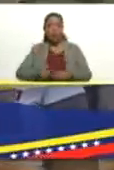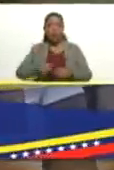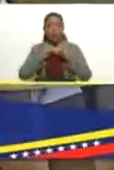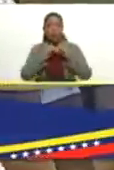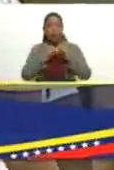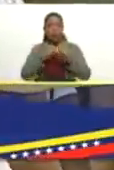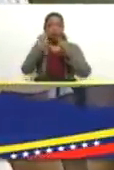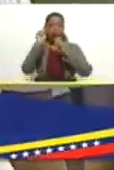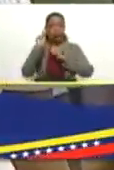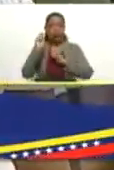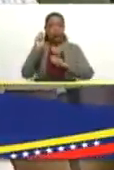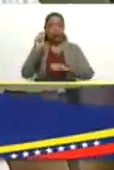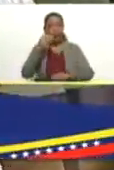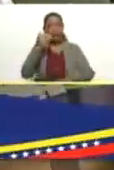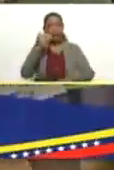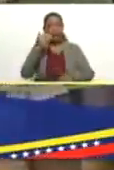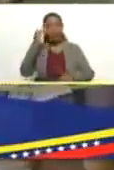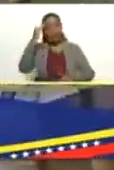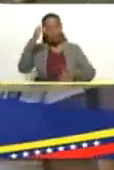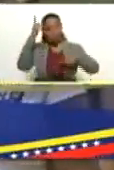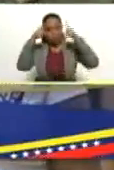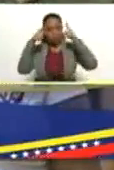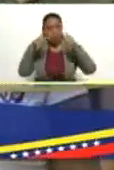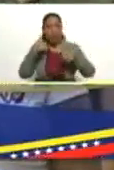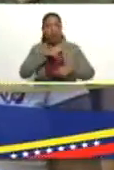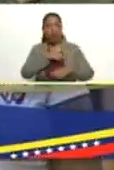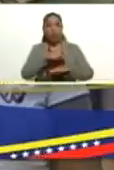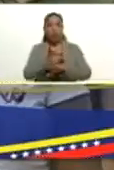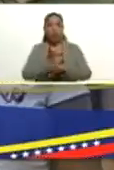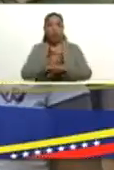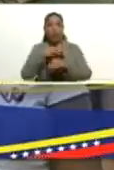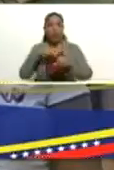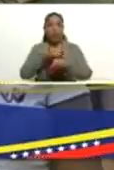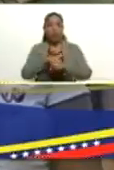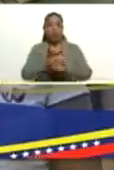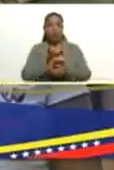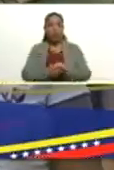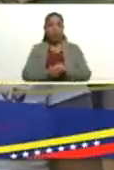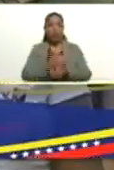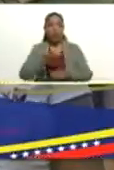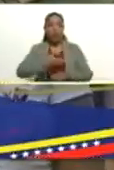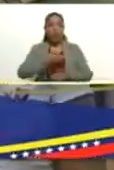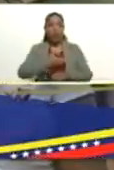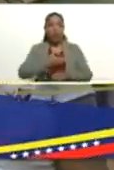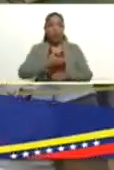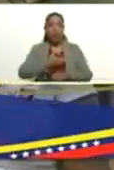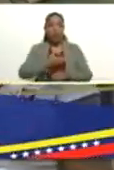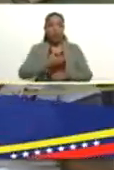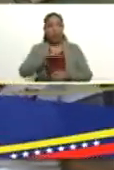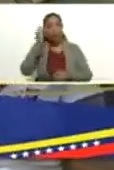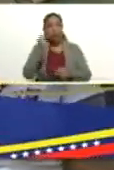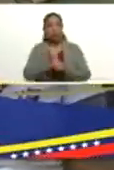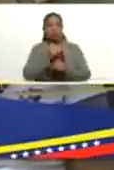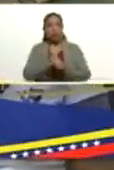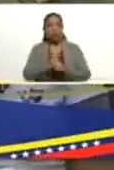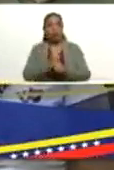con el legado de nuestro comandante. A nuestro gobernador Héctor Rodríguez y a nuestro alcalde, el muchacho que trabaja.